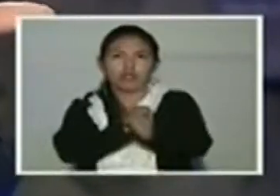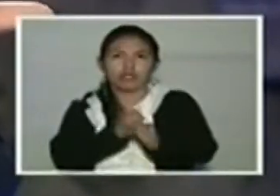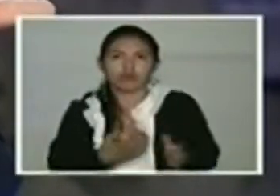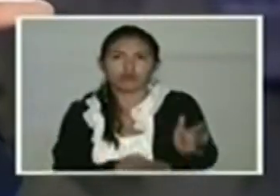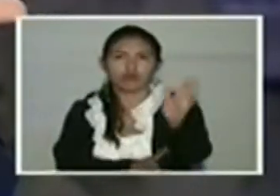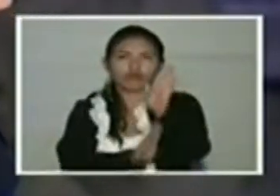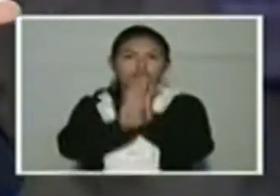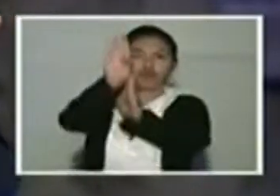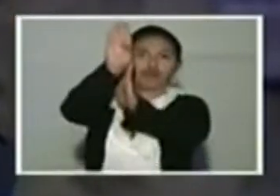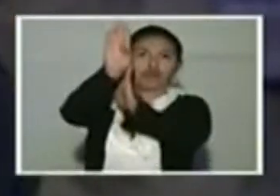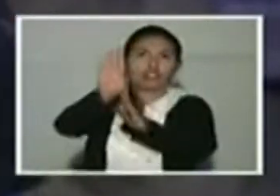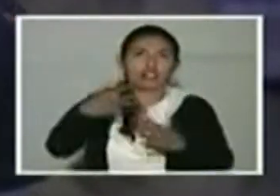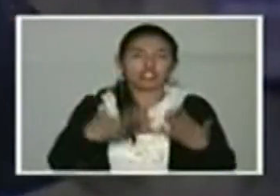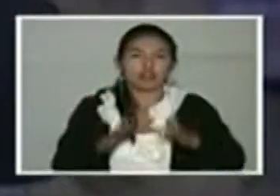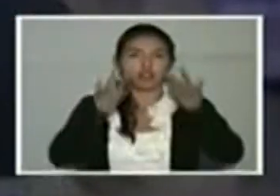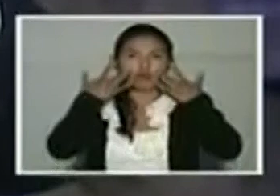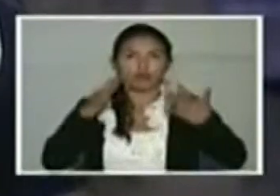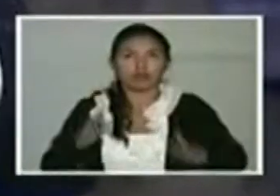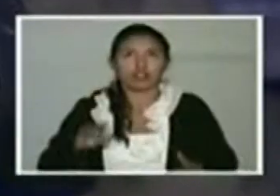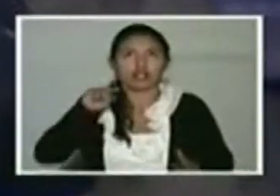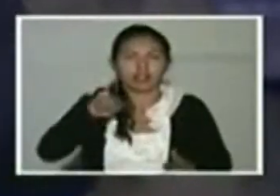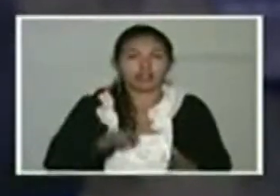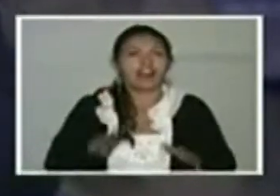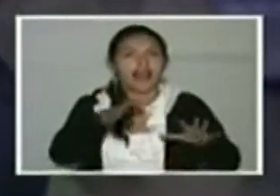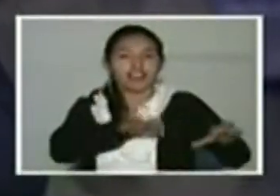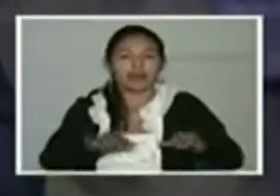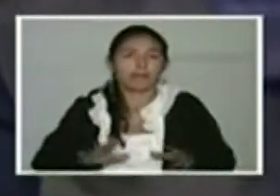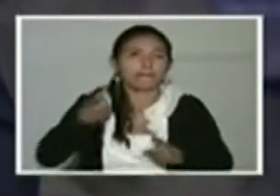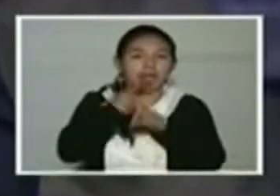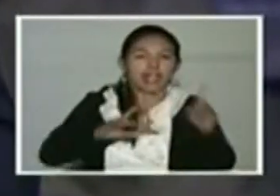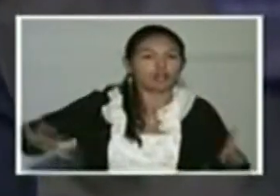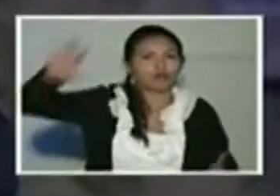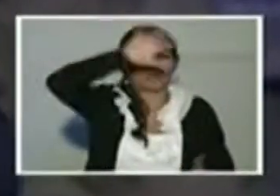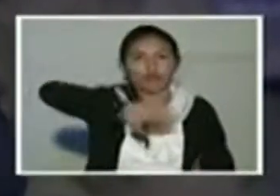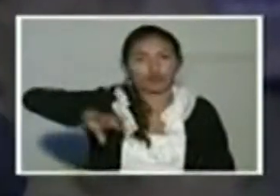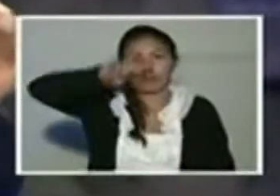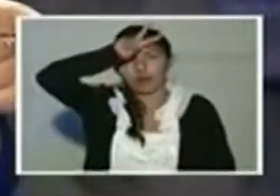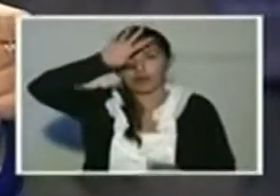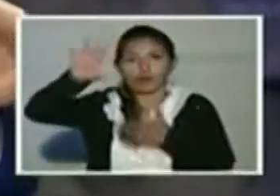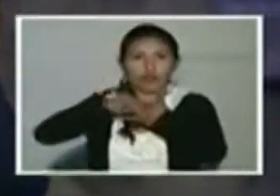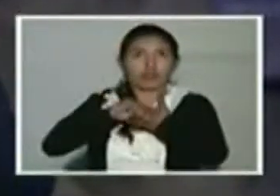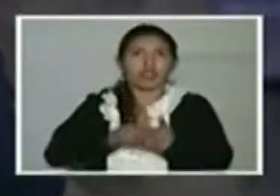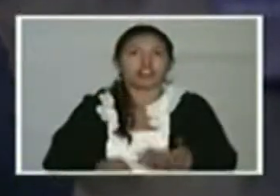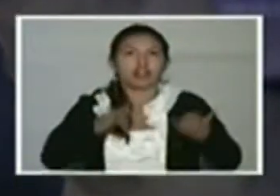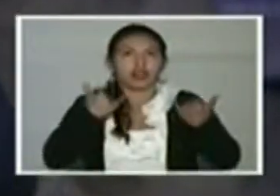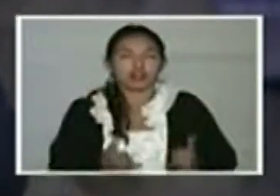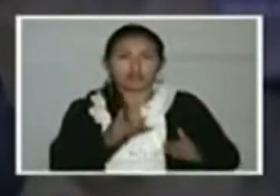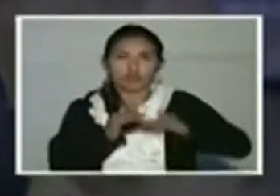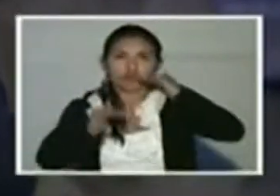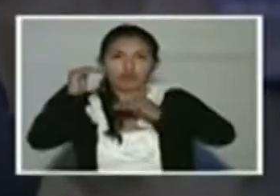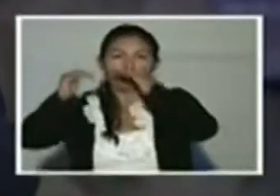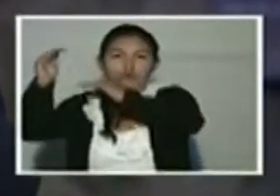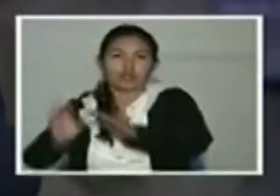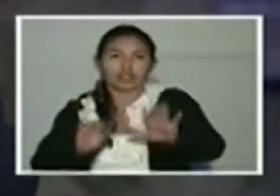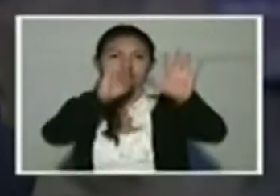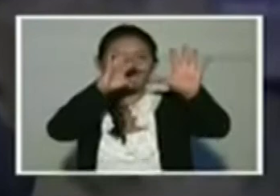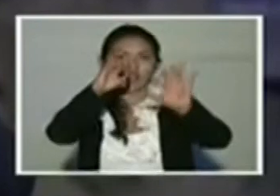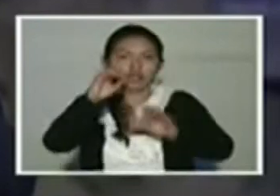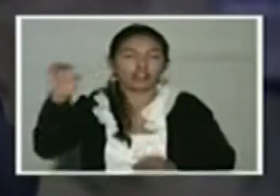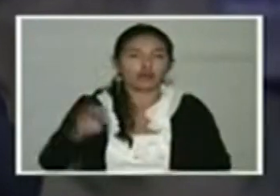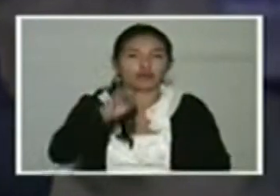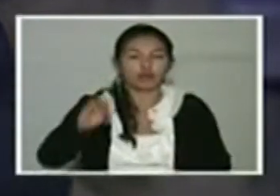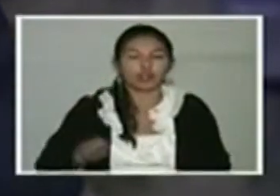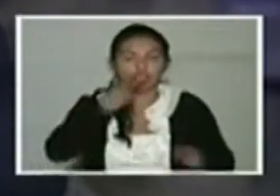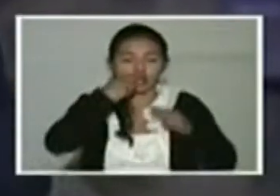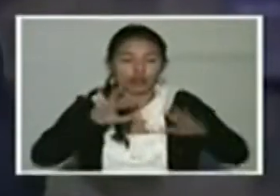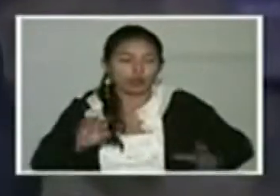superado en manera extraordinaria eso lo vamos a hacer para todo el perú nosotros hemos llegado a estándares de 70 por ciento de niños